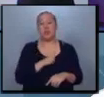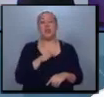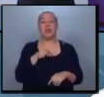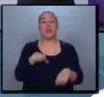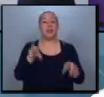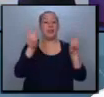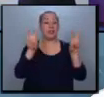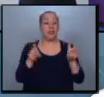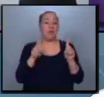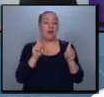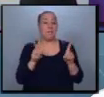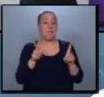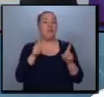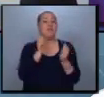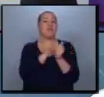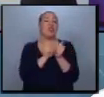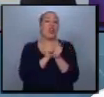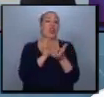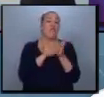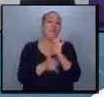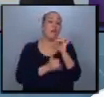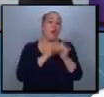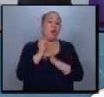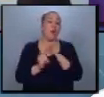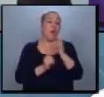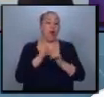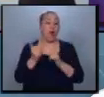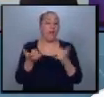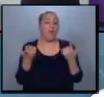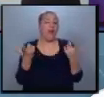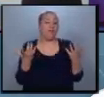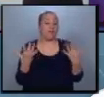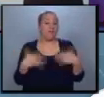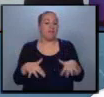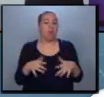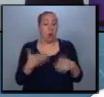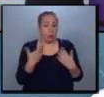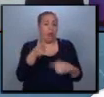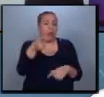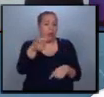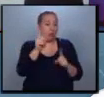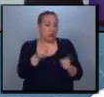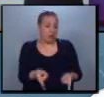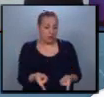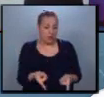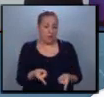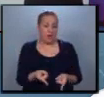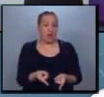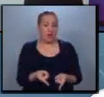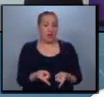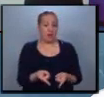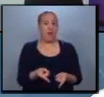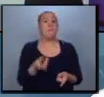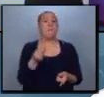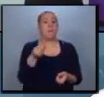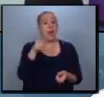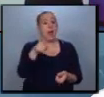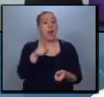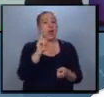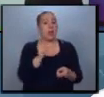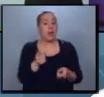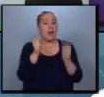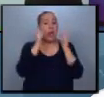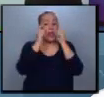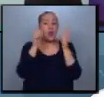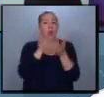las historias del día cotidiana, pero de alto impacto. Pues te puede pasar. Así que fíjate que esto sirve para que también prestes atención. El